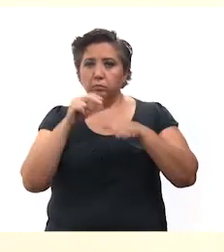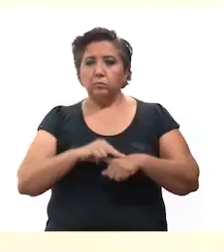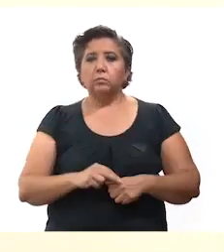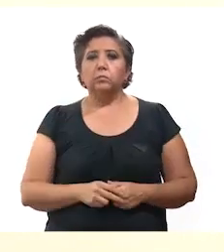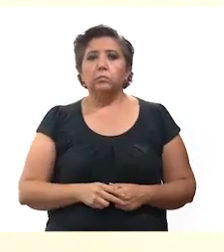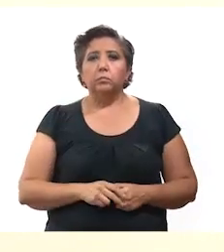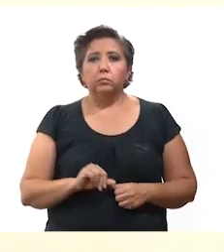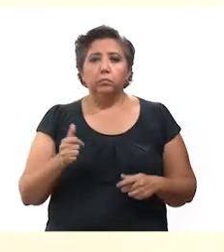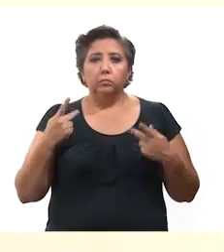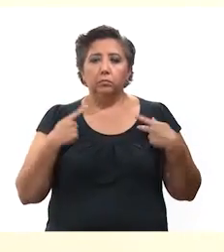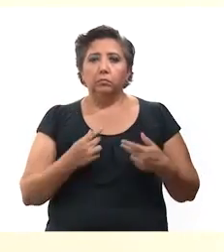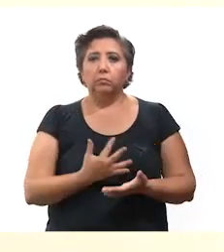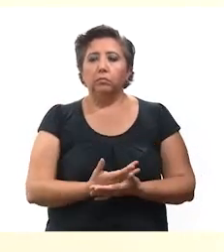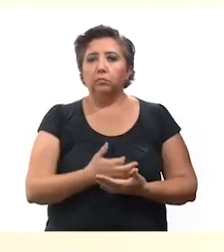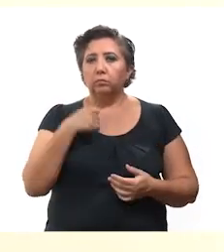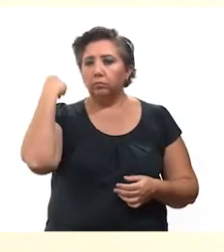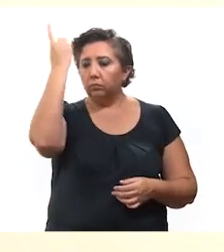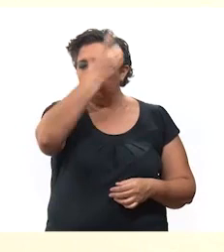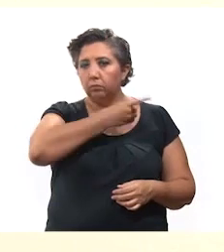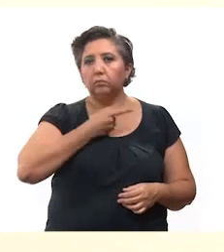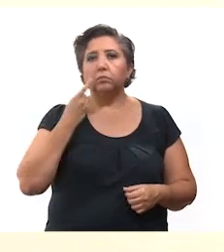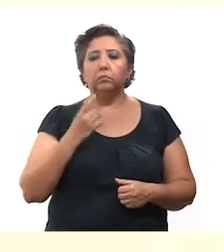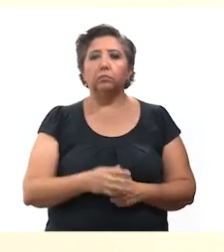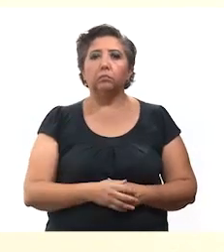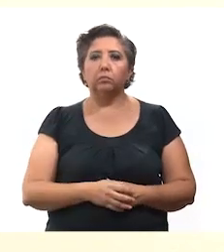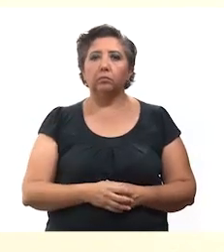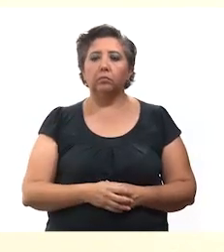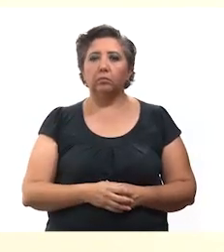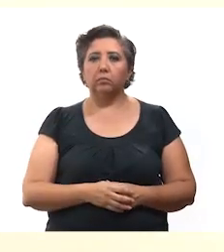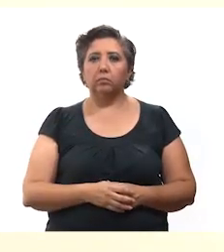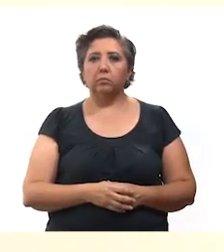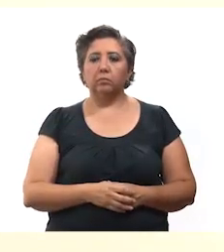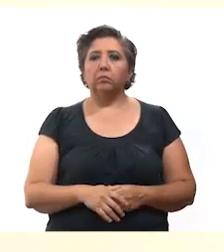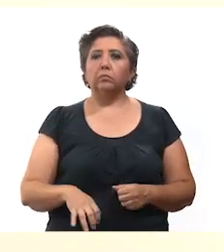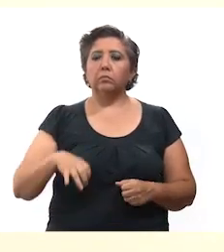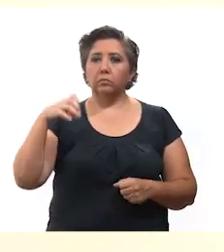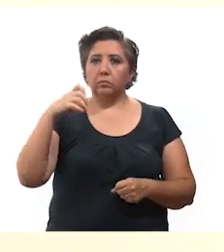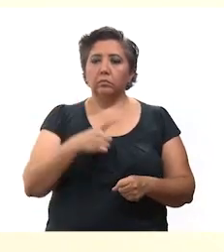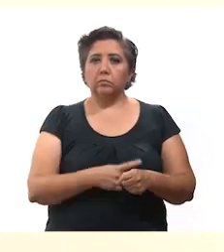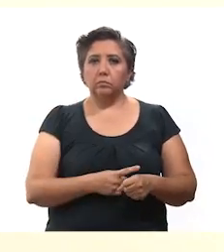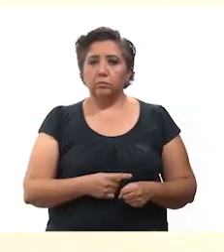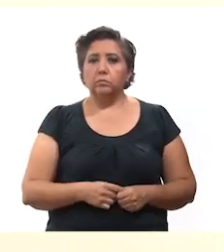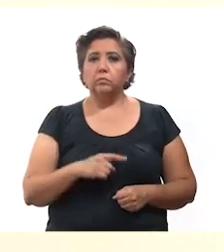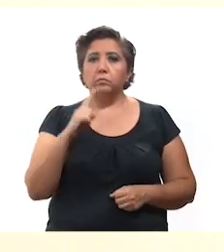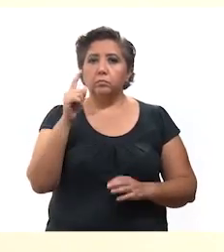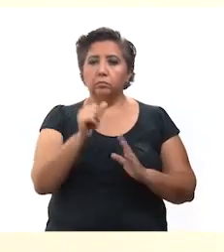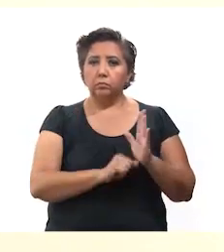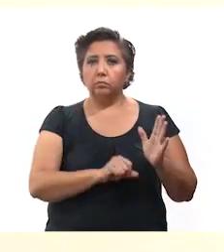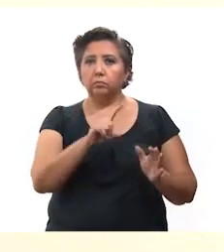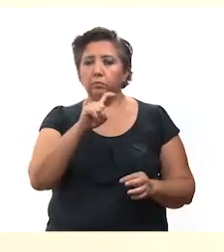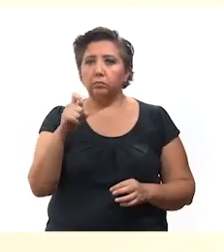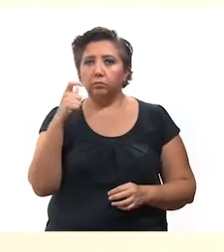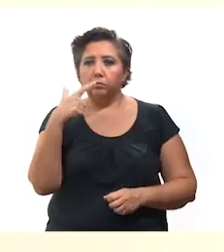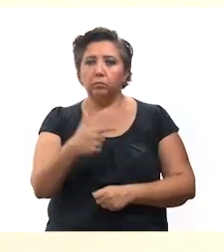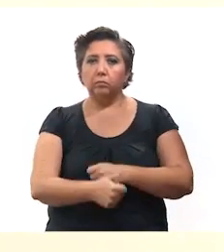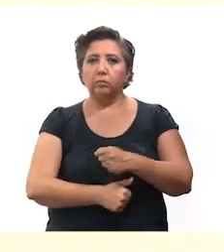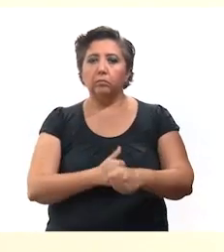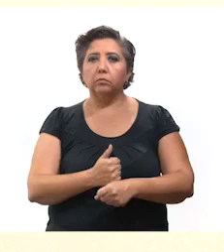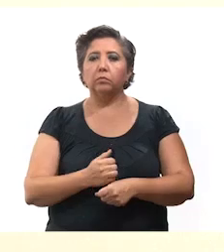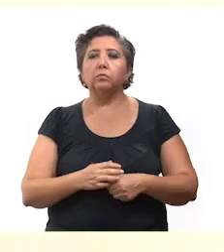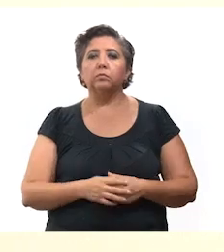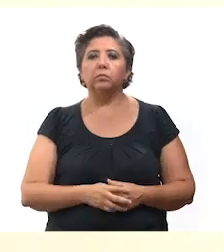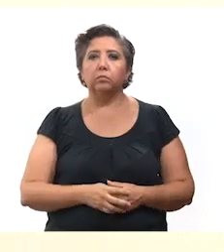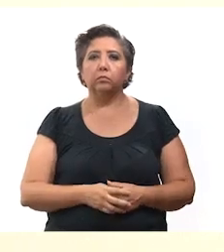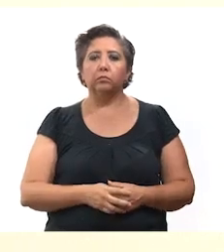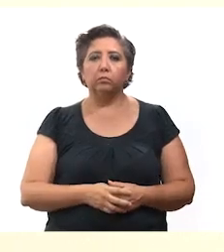y en aislamiento total. Hay otros pacientes a la espera de diagnóstico. El rango de edad de los casos es de 1 mes a